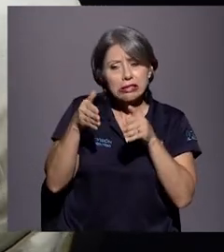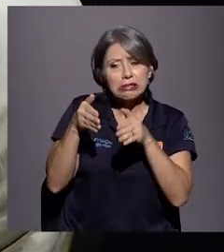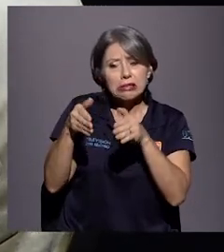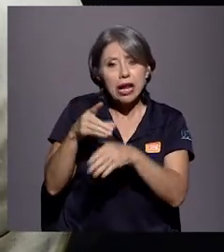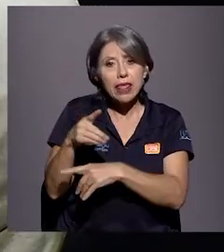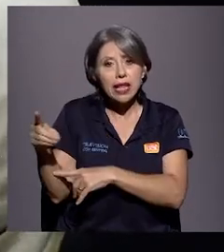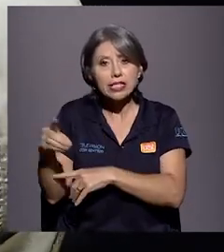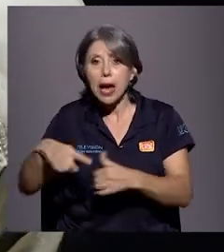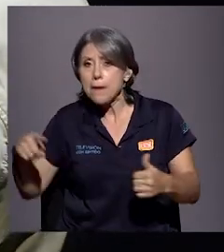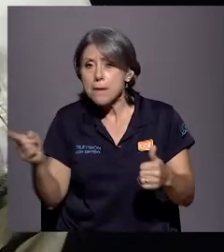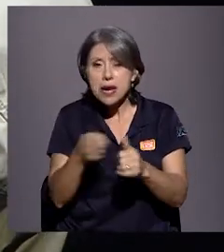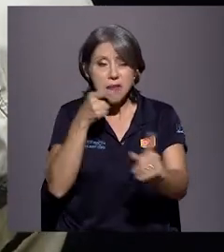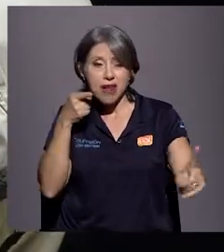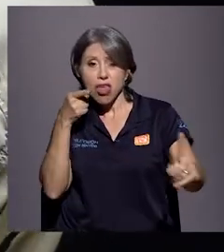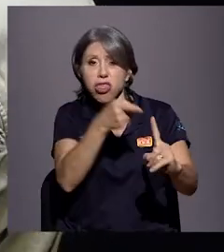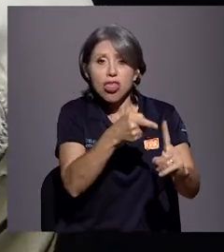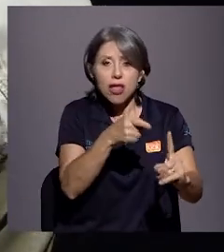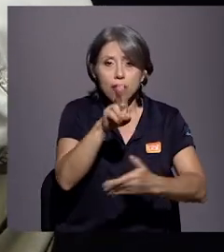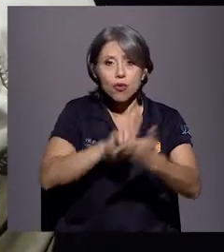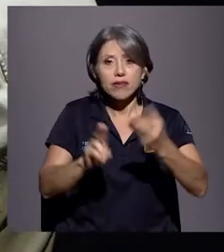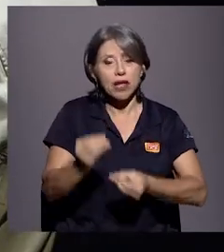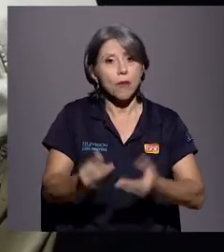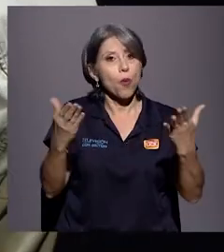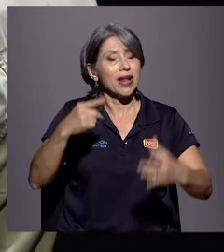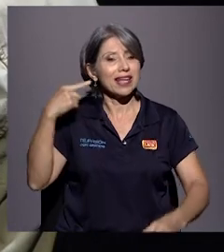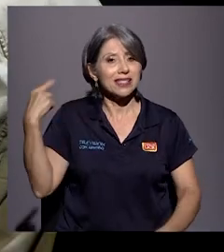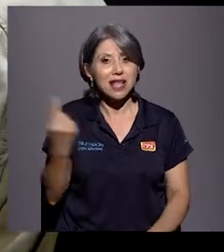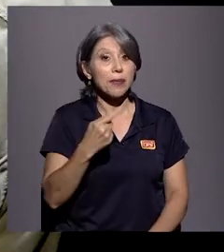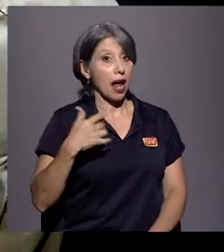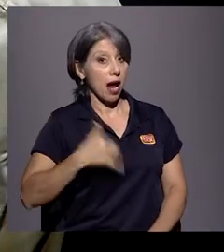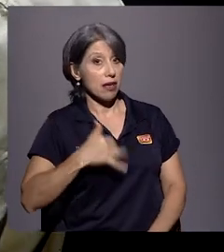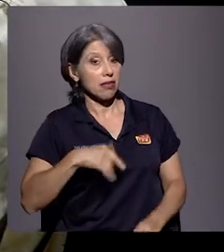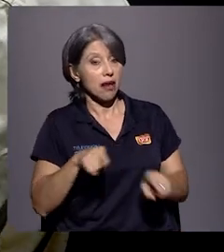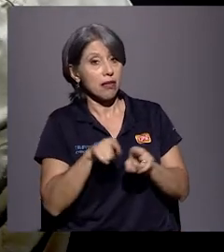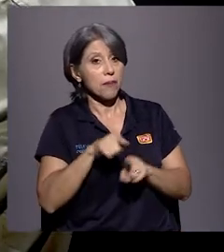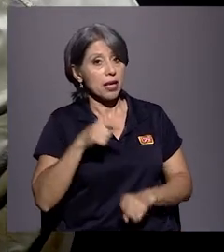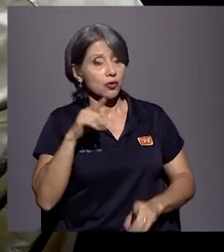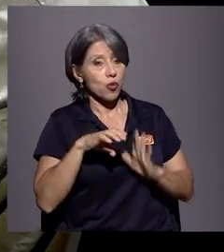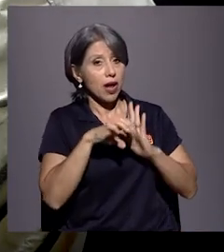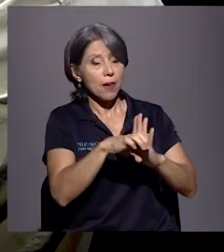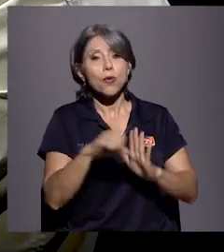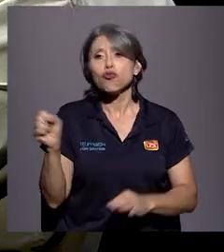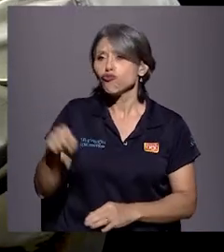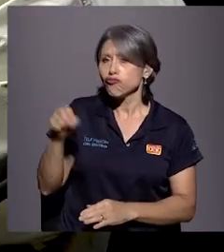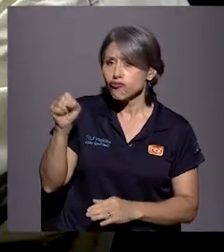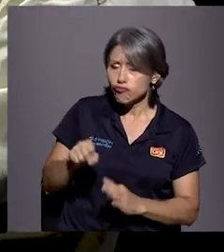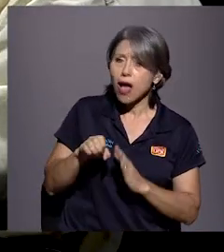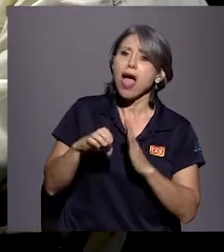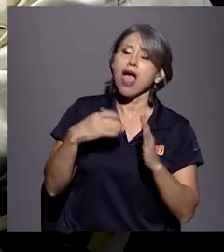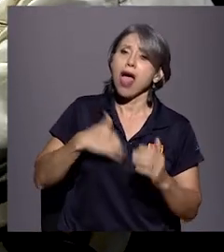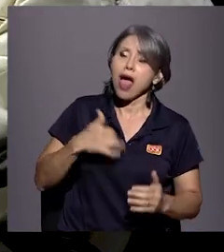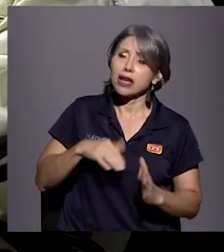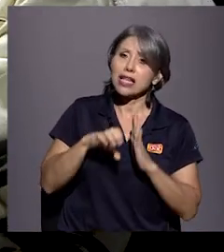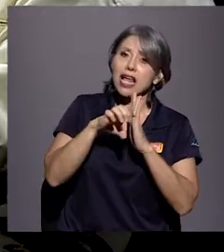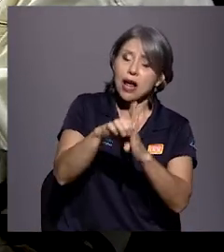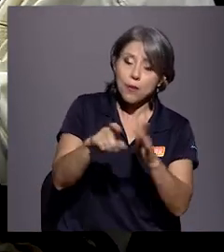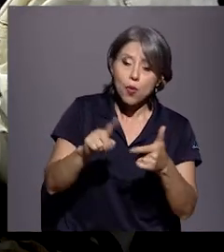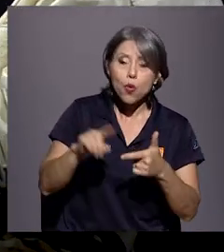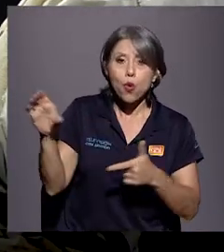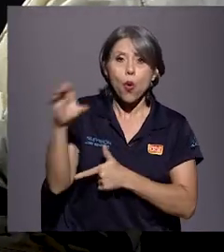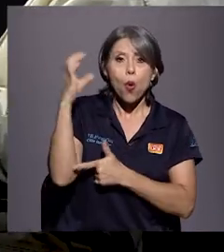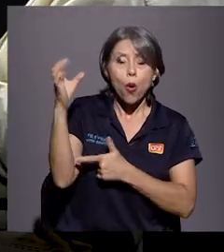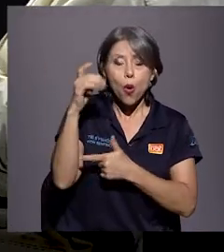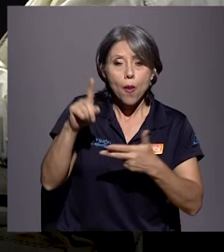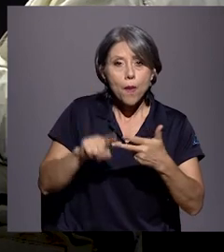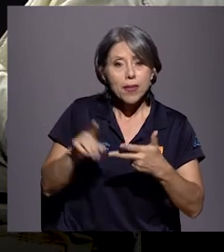primero blanco es la universidad pública. Siempre. Argentina también es un ejemplo. Argentina, claro, es un buen ejemplo, Colombia es un buen ejemplo, Chile es un